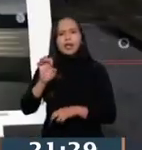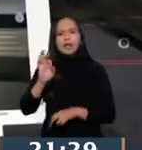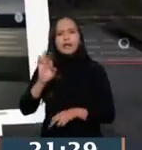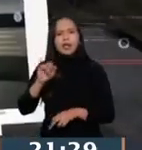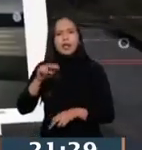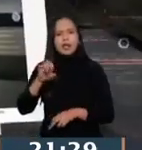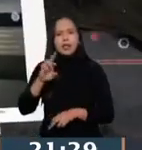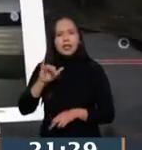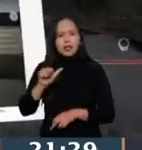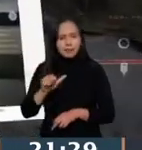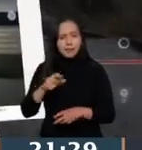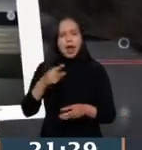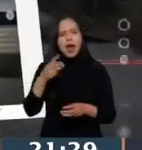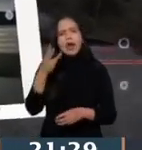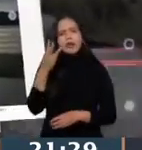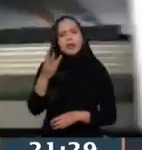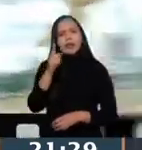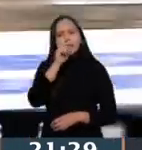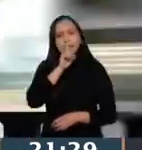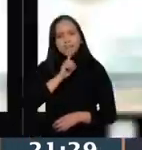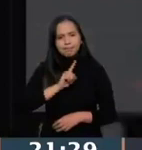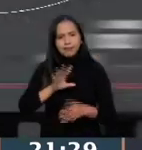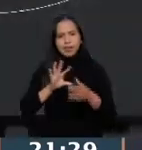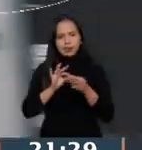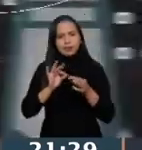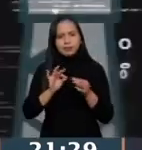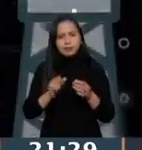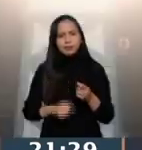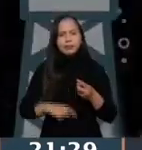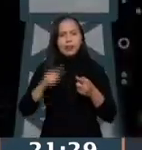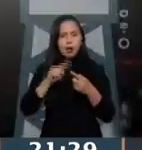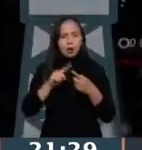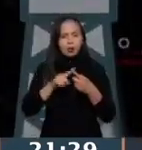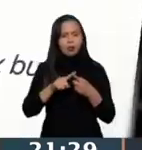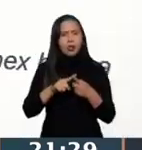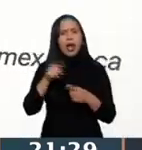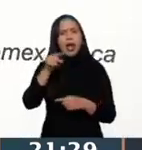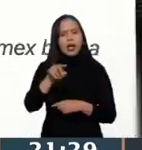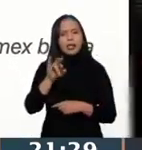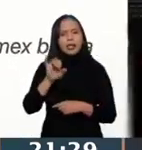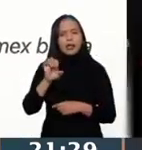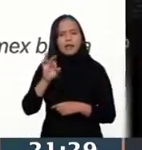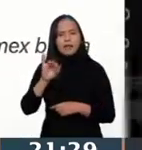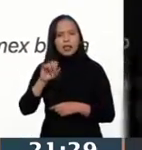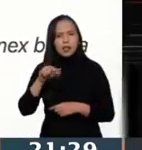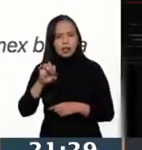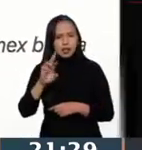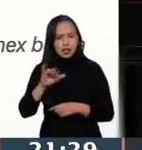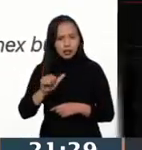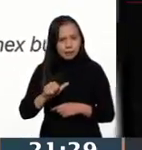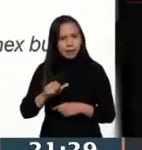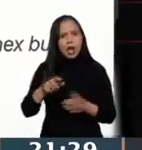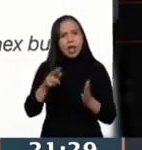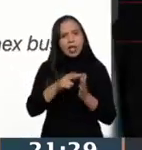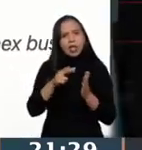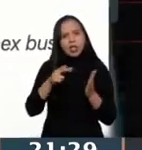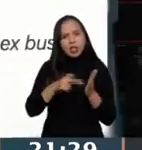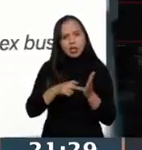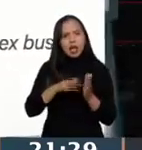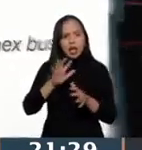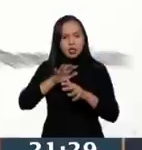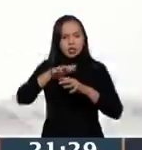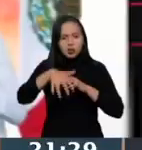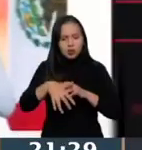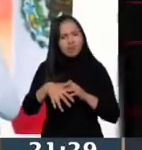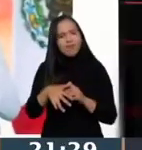con 3 mentiras de contaminación. 1. Falso que la refinería de Cadereyta no cumple con normas ambientales